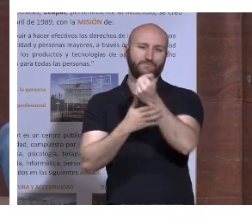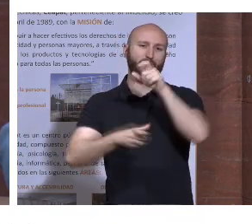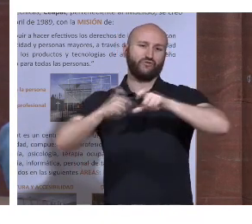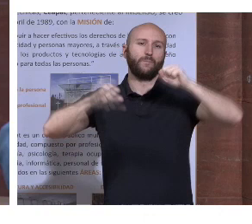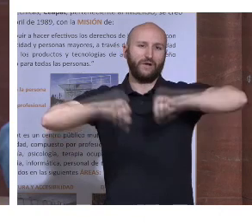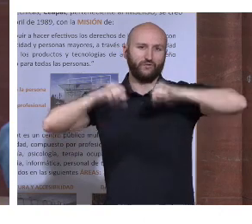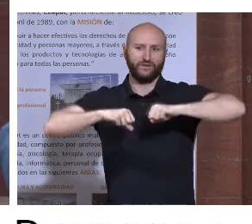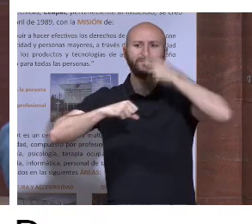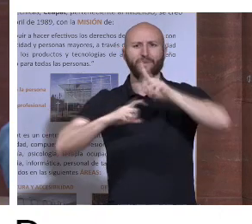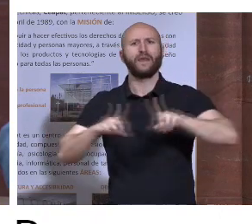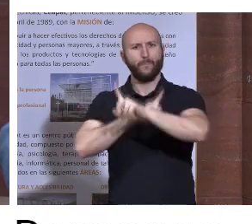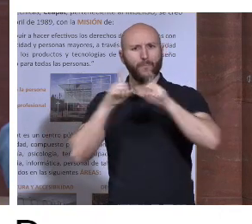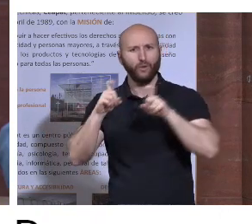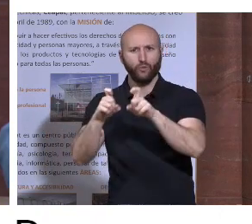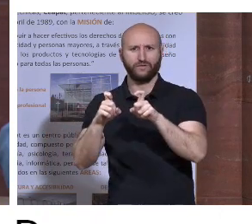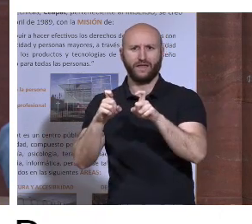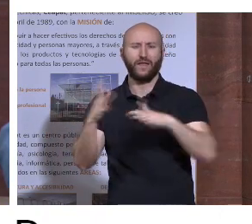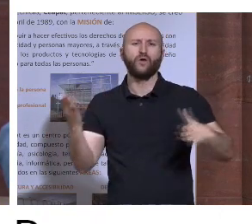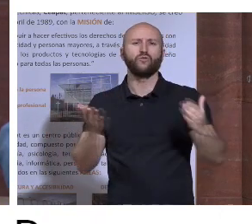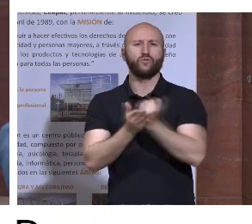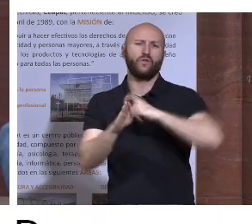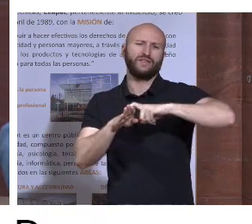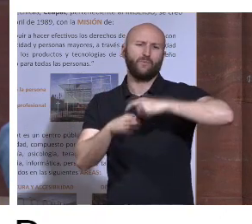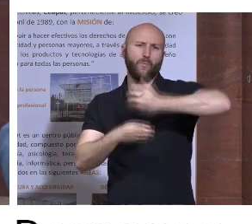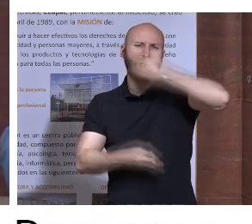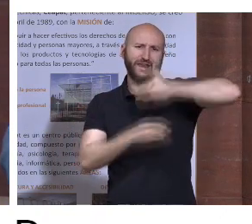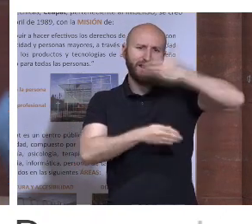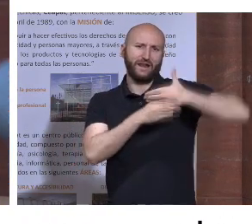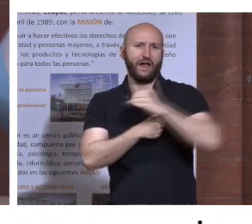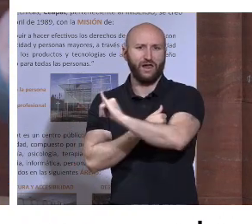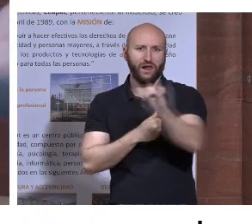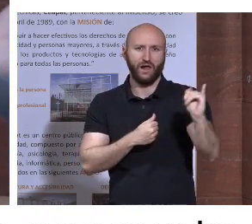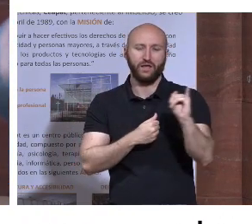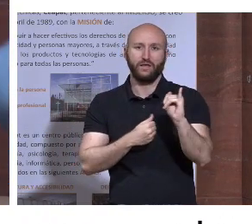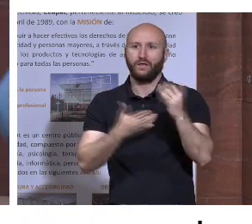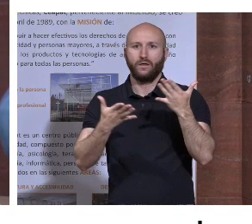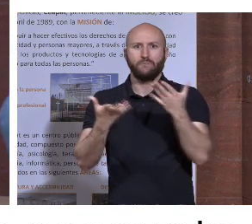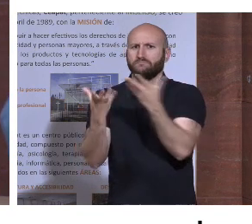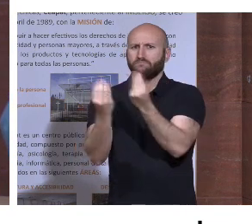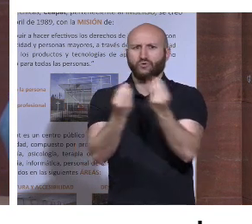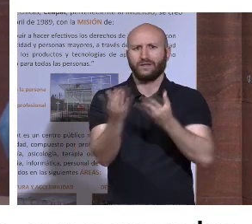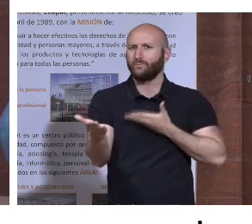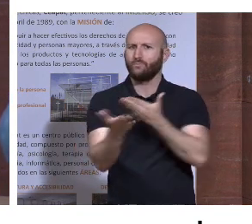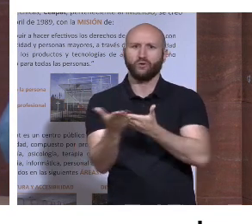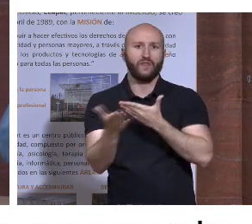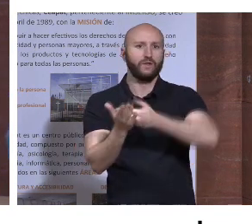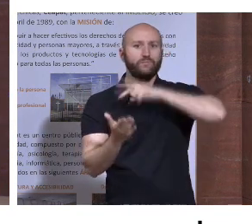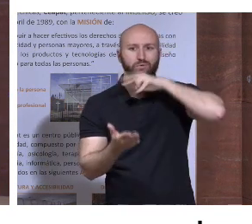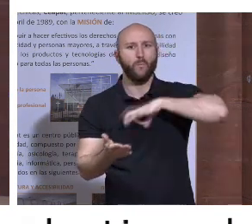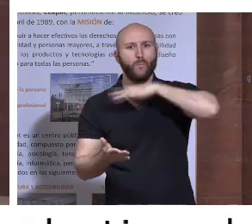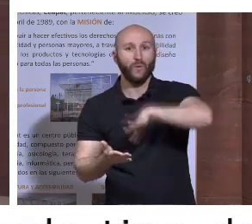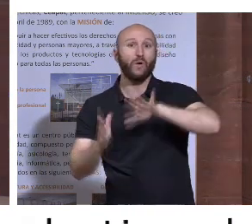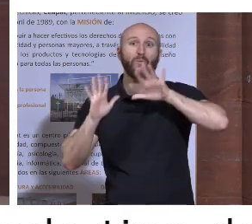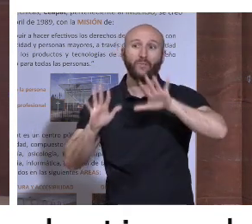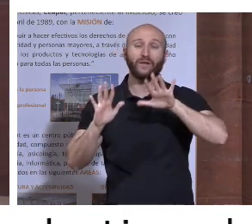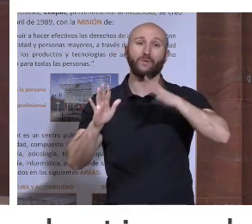misma pregunta que nos venimos haciendo, con todo tipo de barreras. Podría citar decenas de aportaciones más, pero